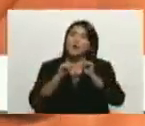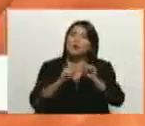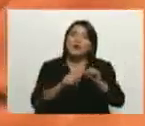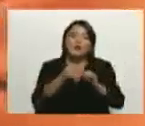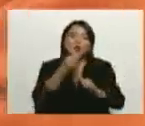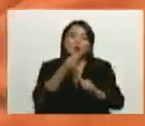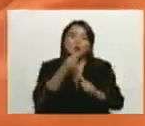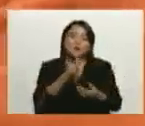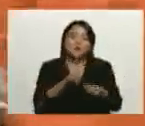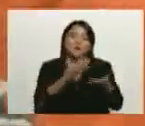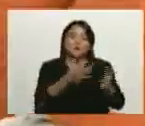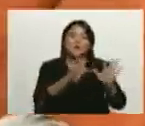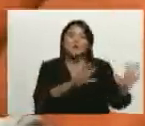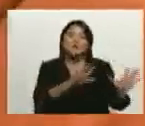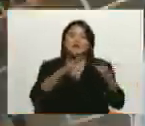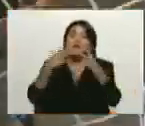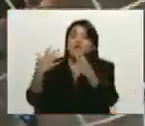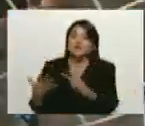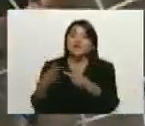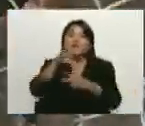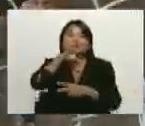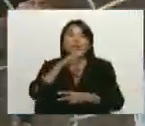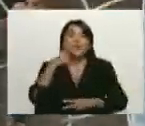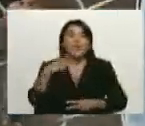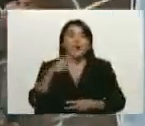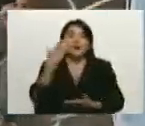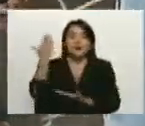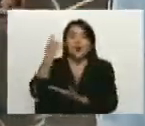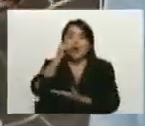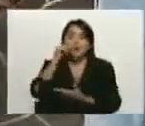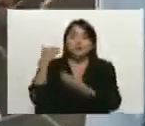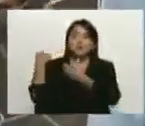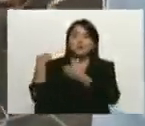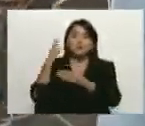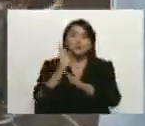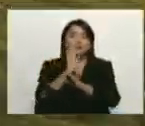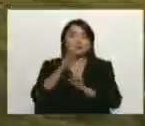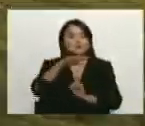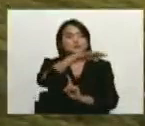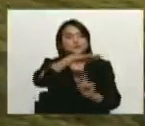alimentación de los más de 17 ejemplares que actualmente hacen vida